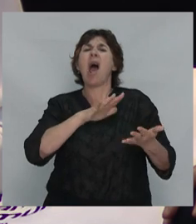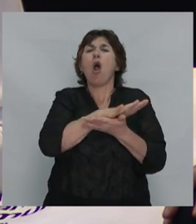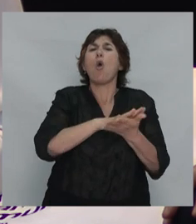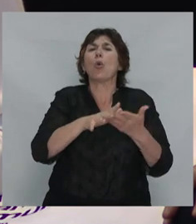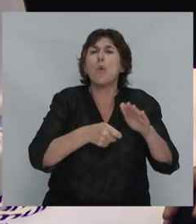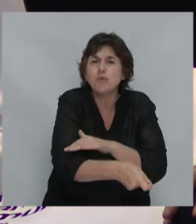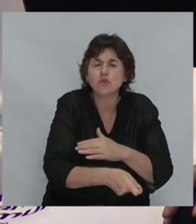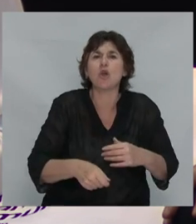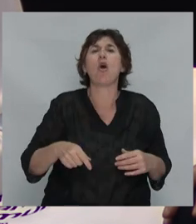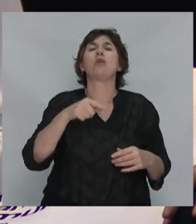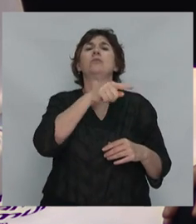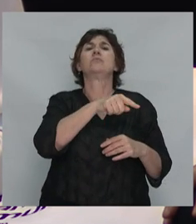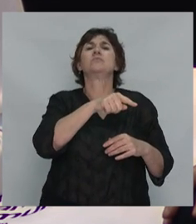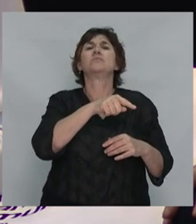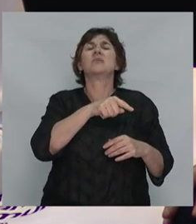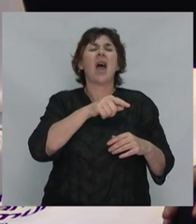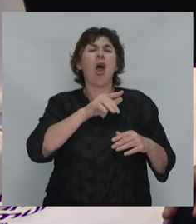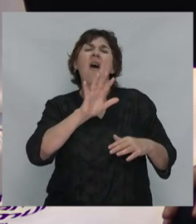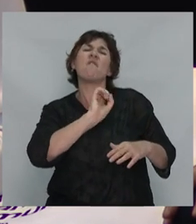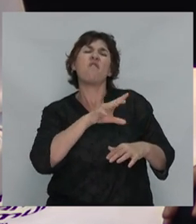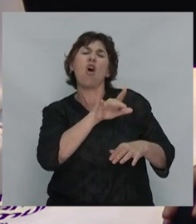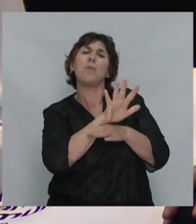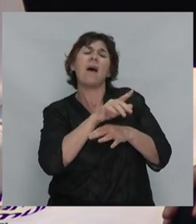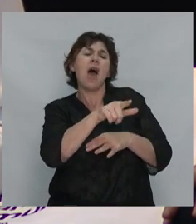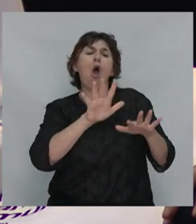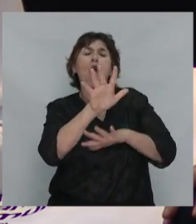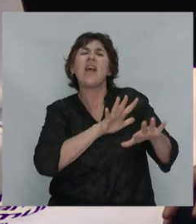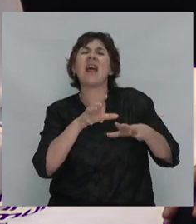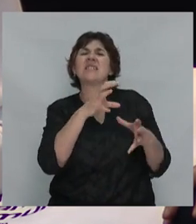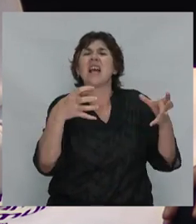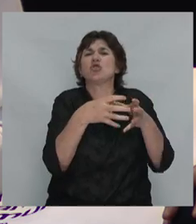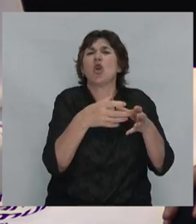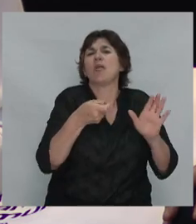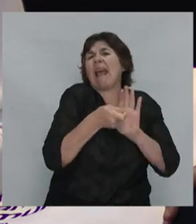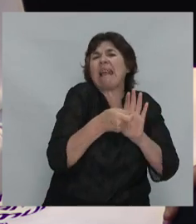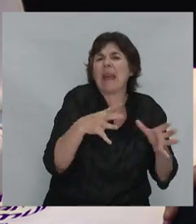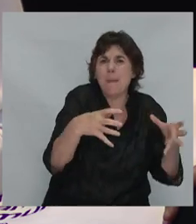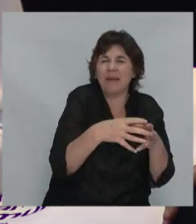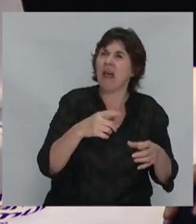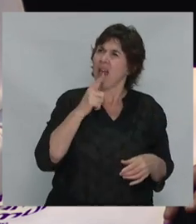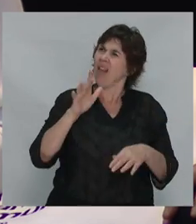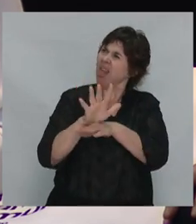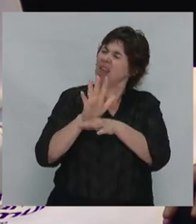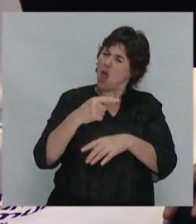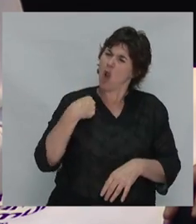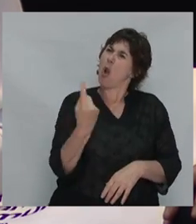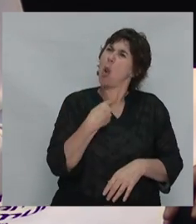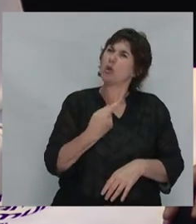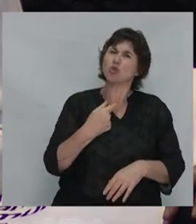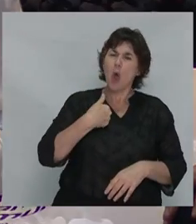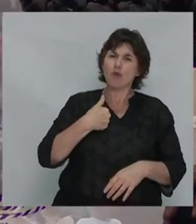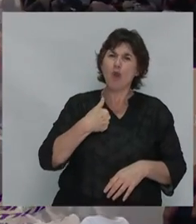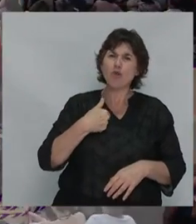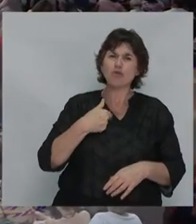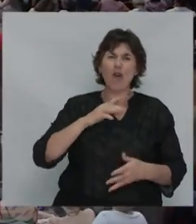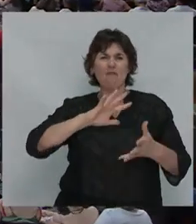de las organizaciones criminales y nos quieren transformar en criminales contra la humanidad